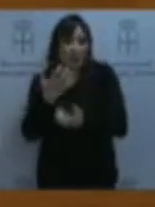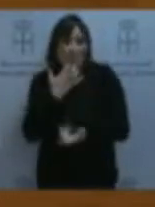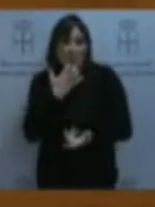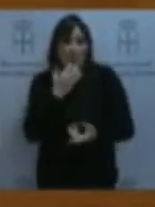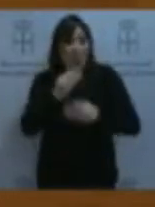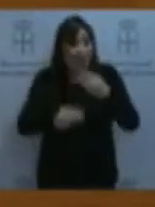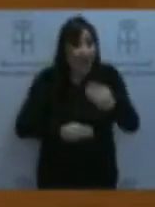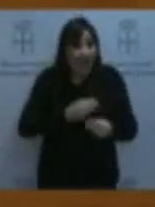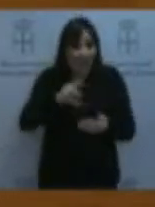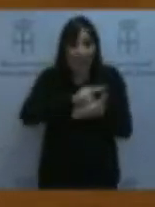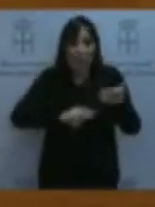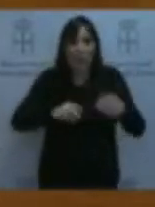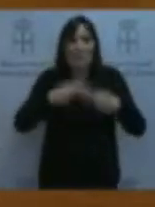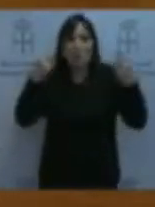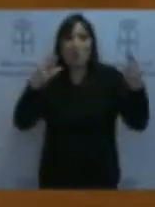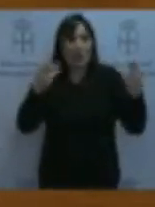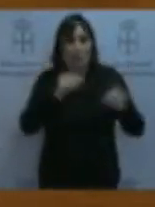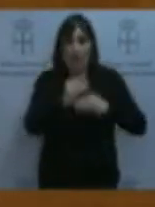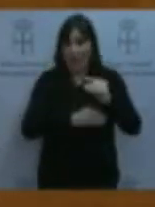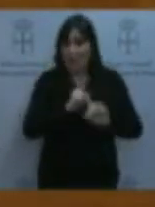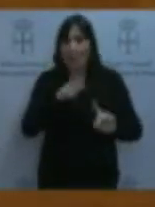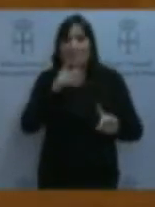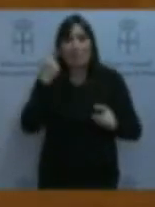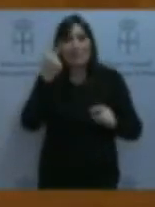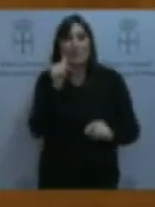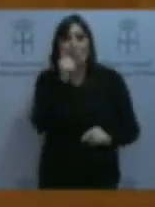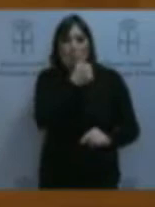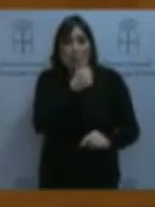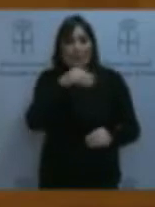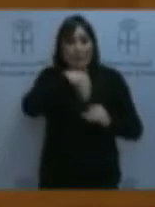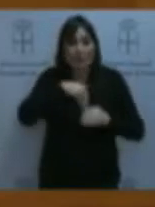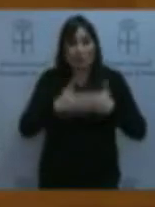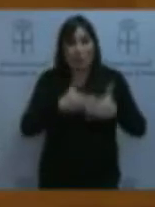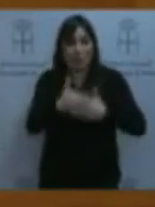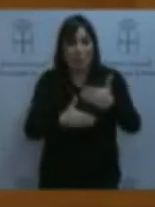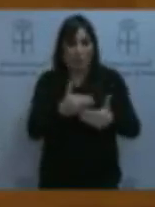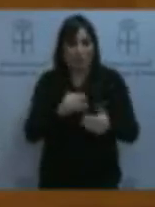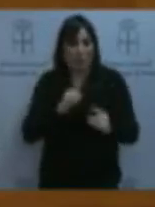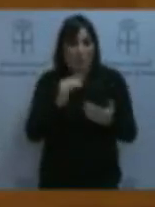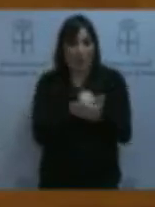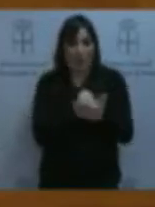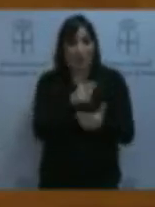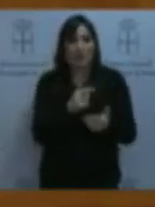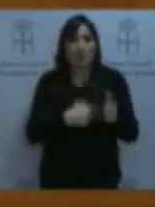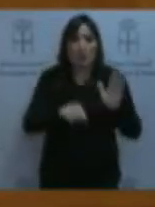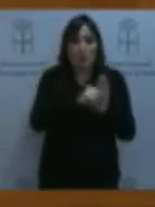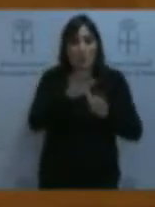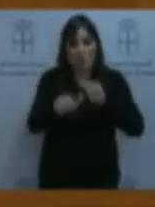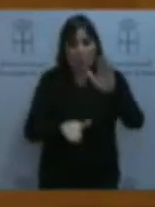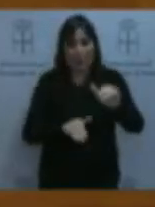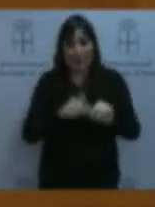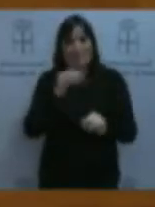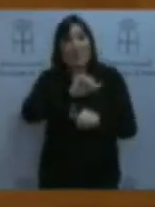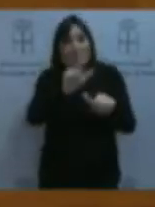anonimato en la primera prueba de los procesos y así aparece reflejado en las respectivas convocatorias. Del mismo modo, también